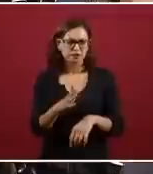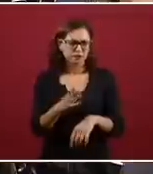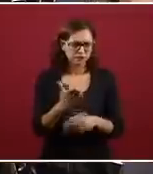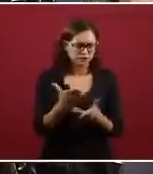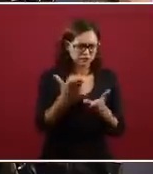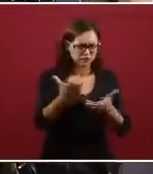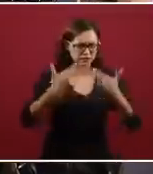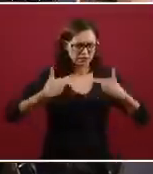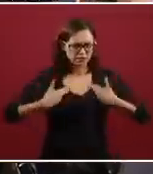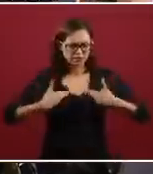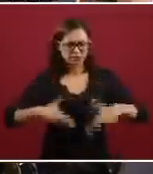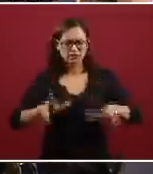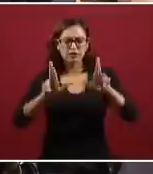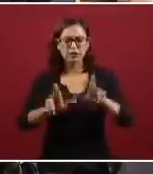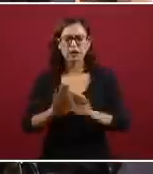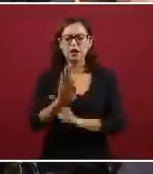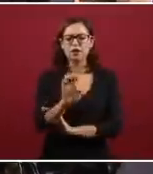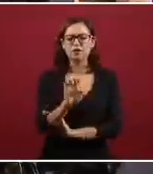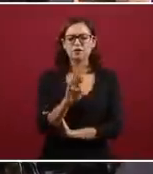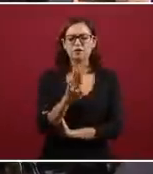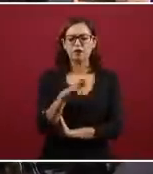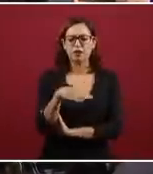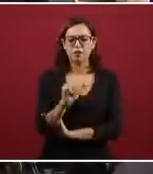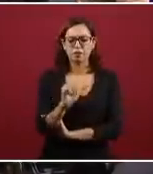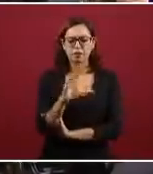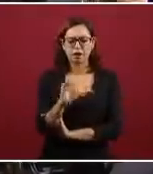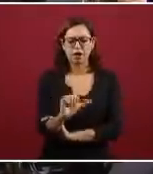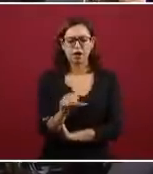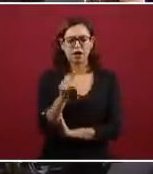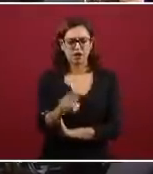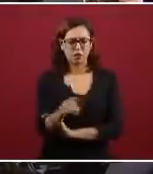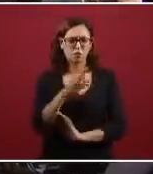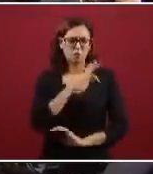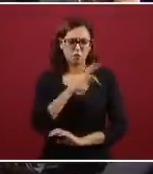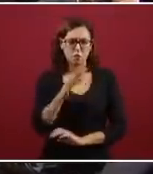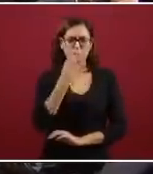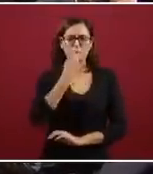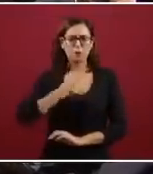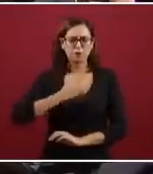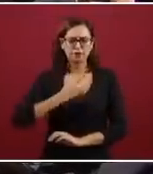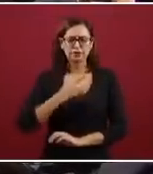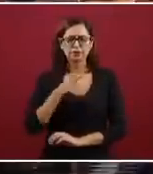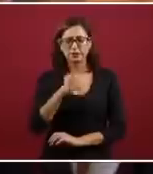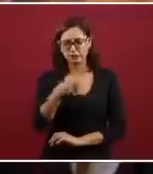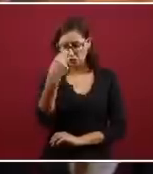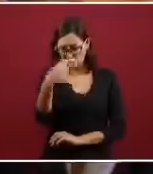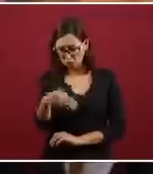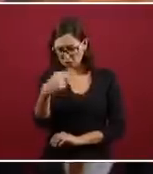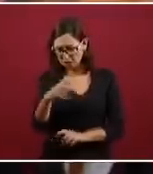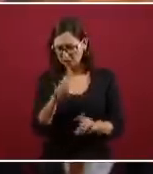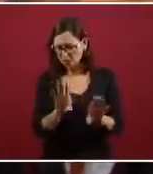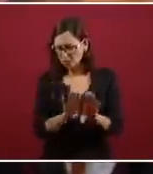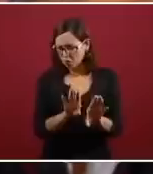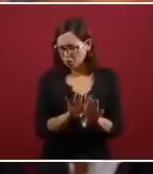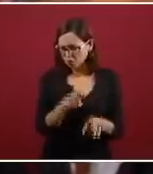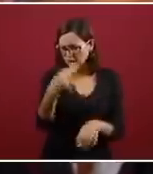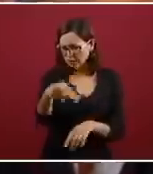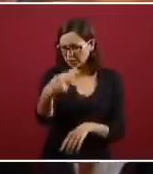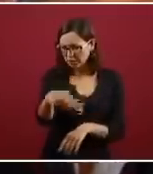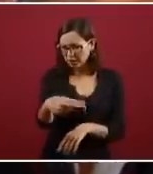representante de Fermaca, que nos pudiera dar su nombre. Y mi pregunta en